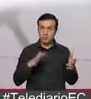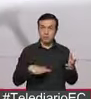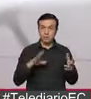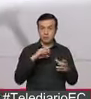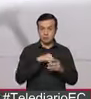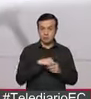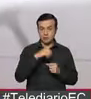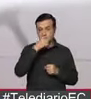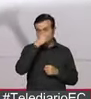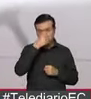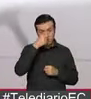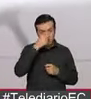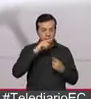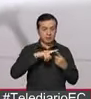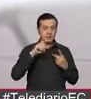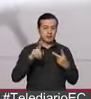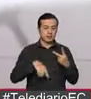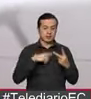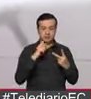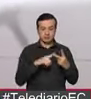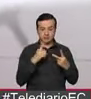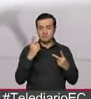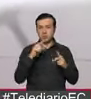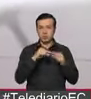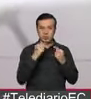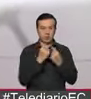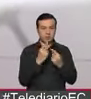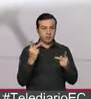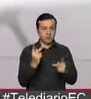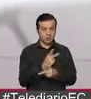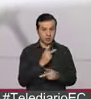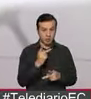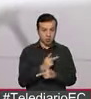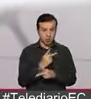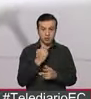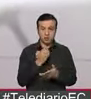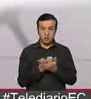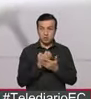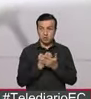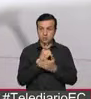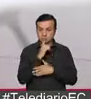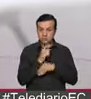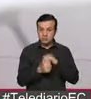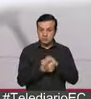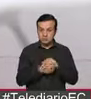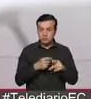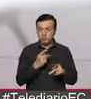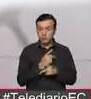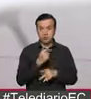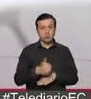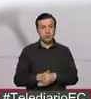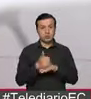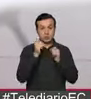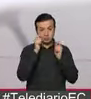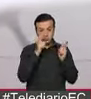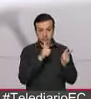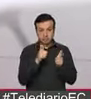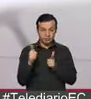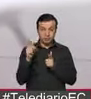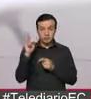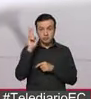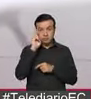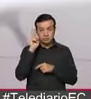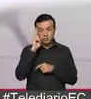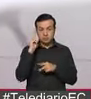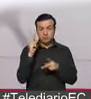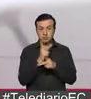drogas aquí tenemos presencia de mafias con economías ilegales sumamente poderosas que utilizan